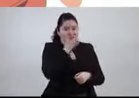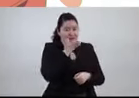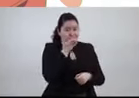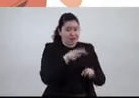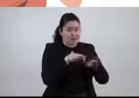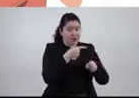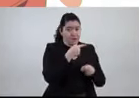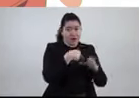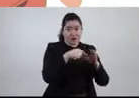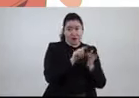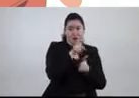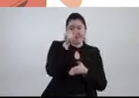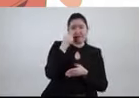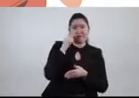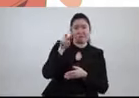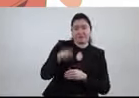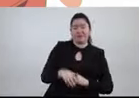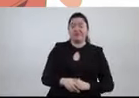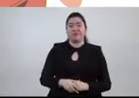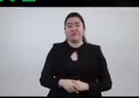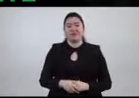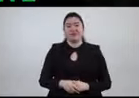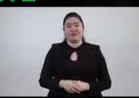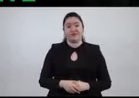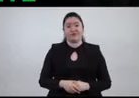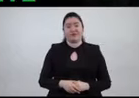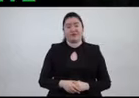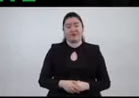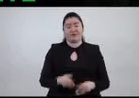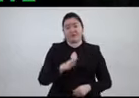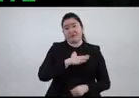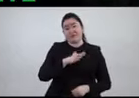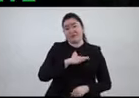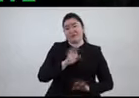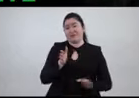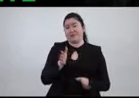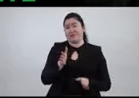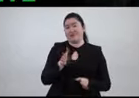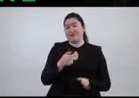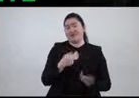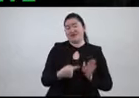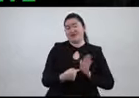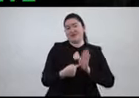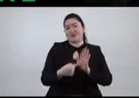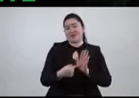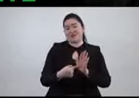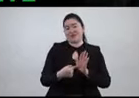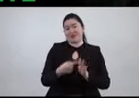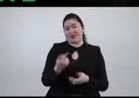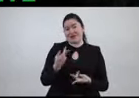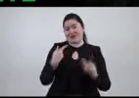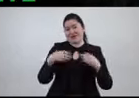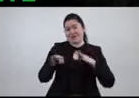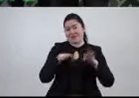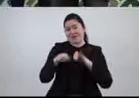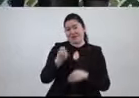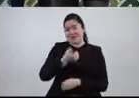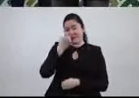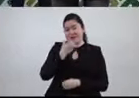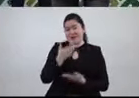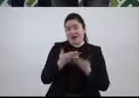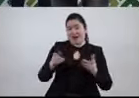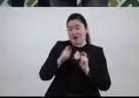aquí disponibles. Siguiente. Y pues bueno, esa sería la presentación de personal educativo. Le pasaría la palabra a la